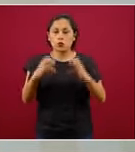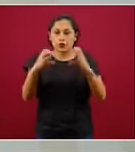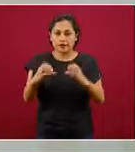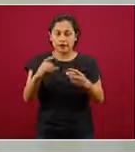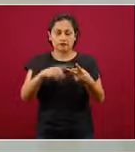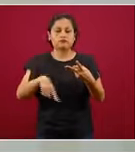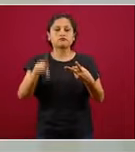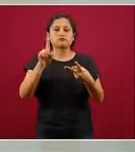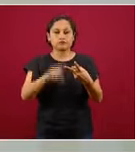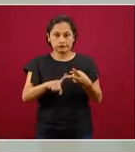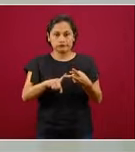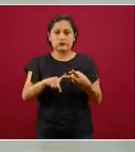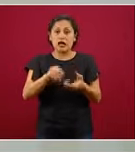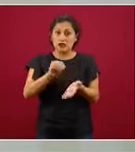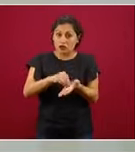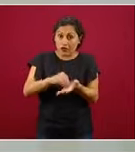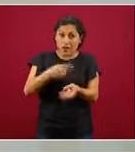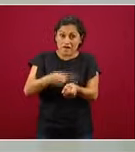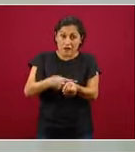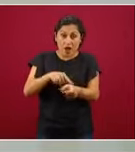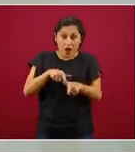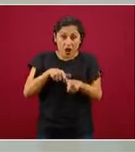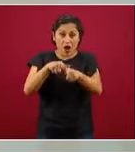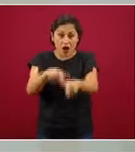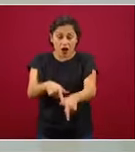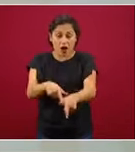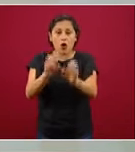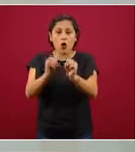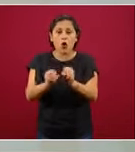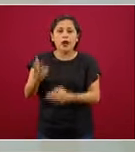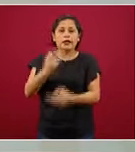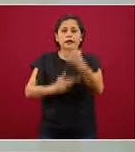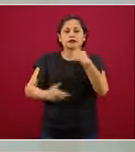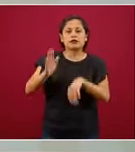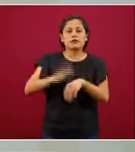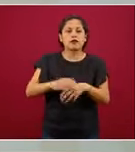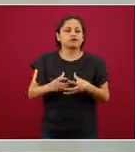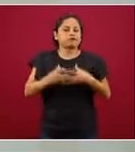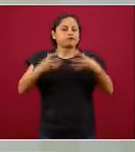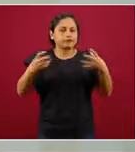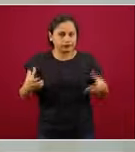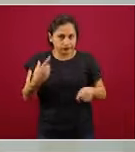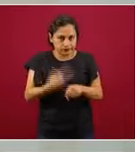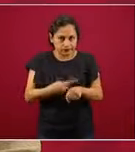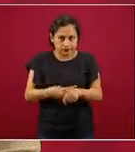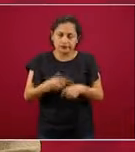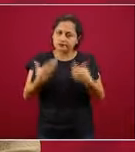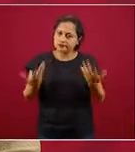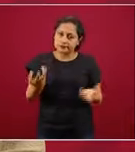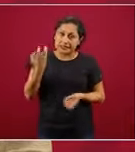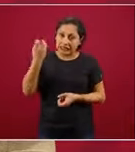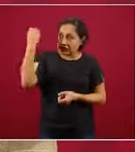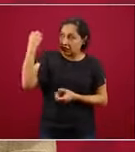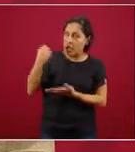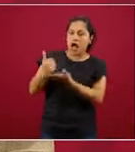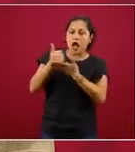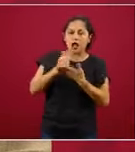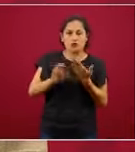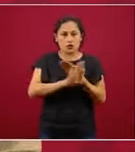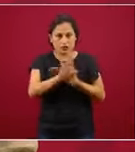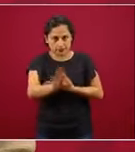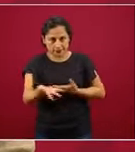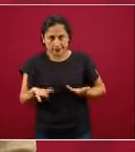persistencia de la epidemia o incluso de que existan rebrotes. Como ya lo hemos visto en algunos ejemplos concretos, lo acabamos de ver en el